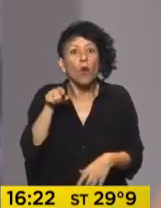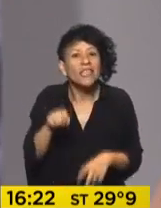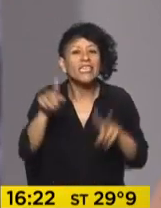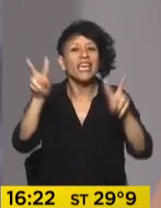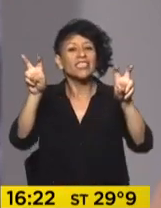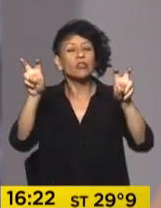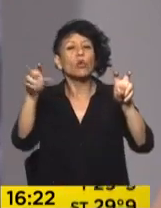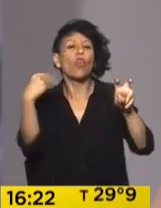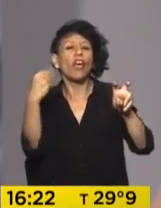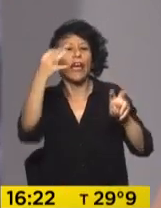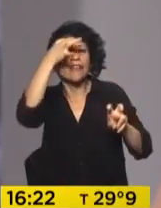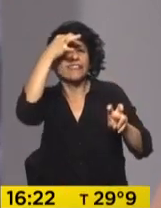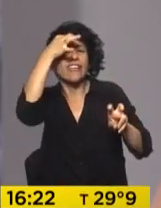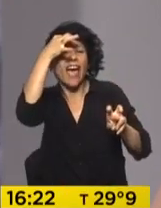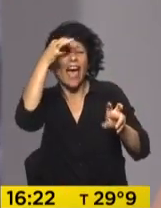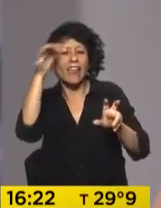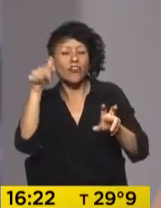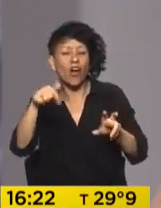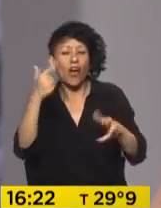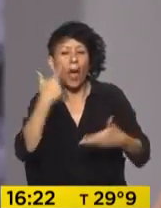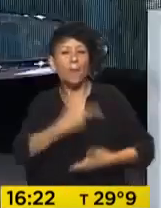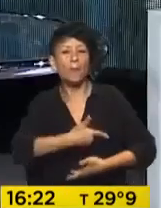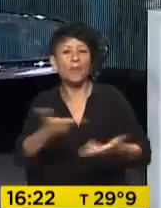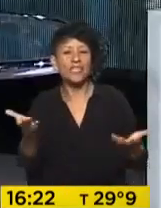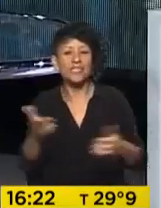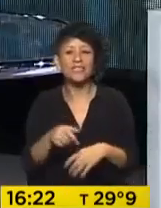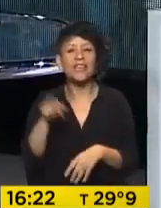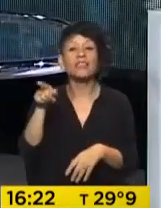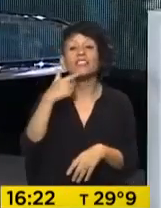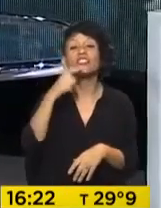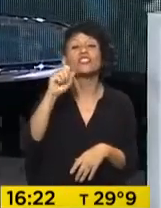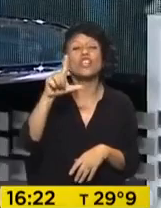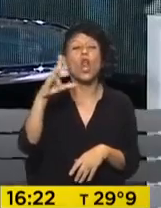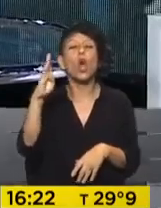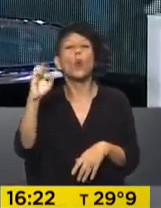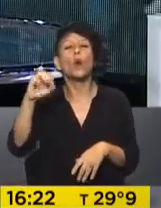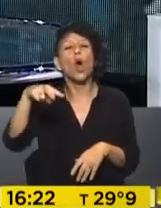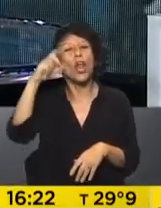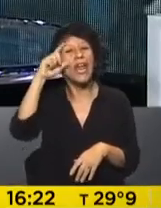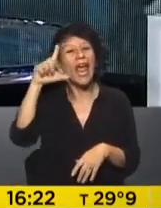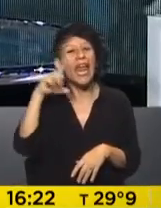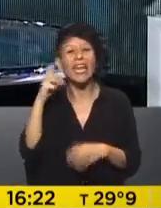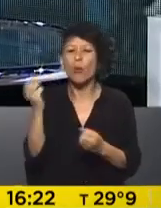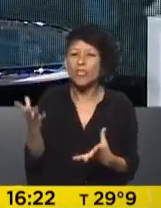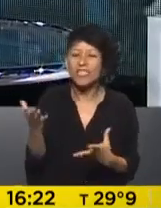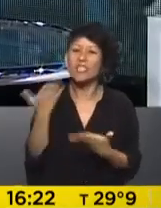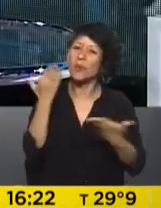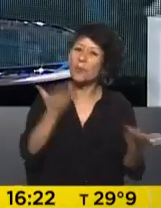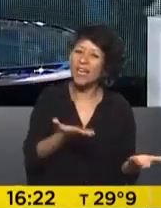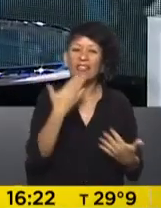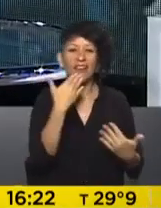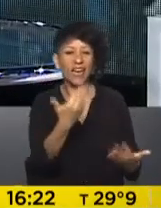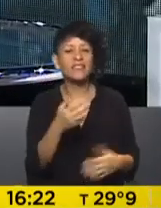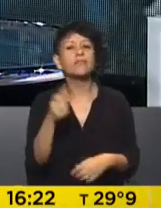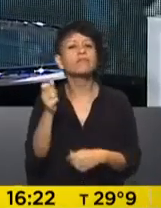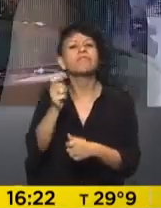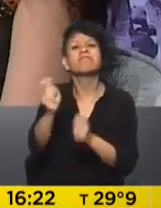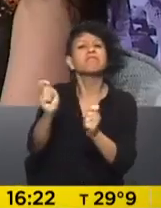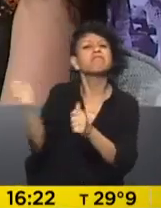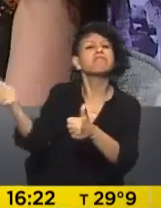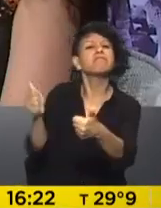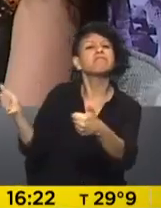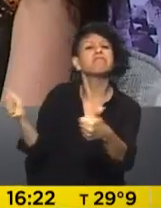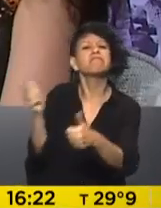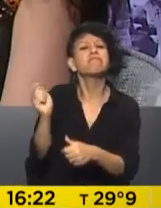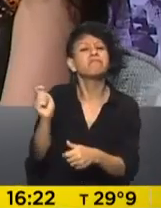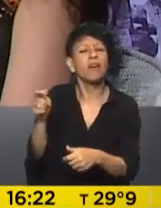teatro que vamos a presentar en este segundo bloque que trae Sol Bonelli de la mano. ¿Cómo le va? Hola, Lore. Bienvenida. Gracias. Bueno, presentamos a nuestros invitados y después avanzamos